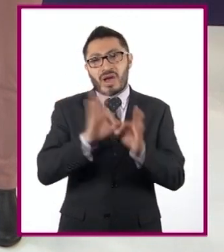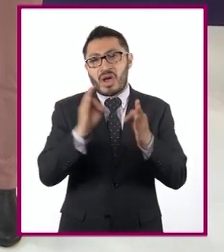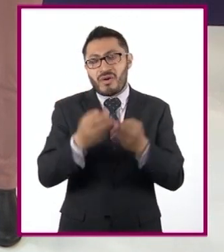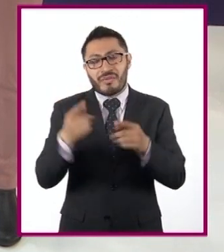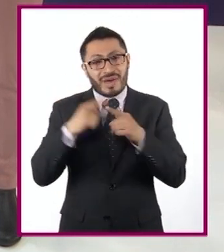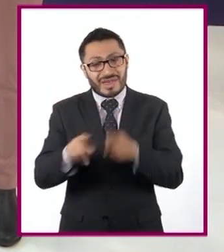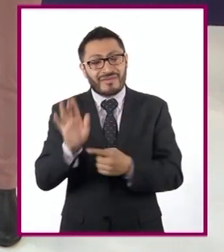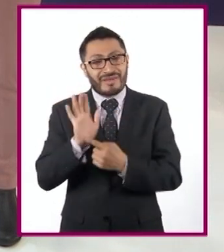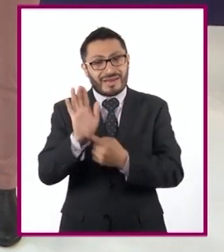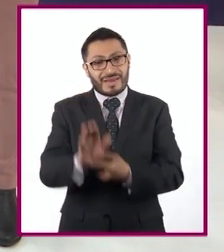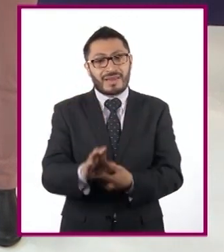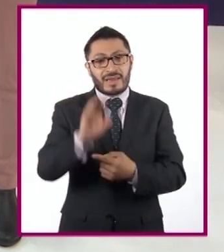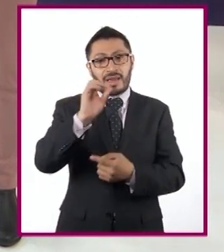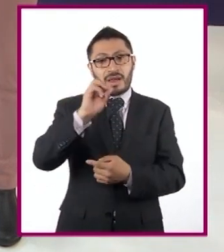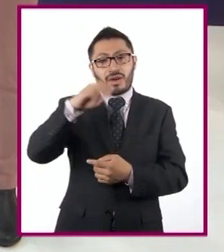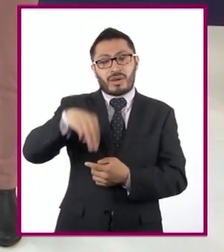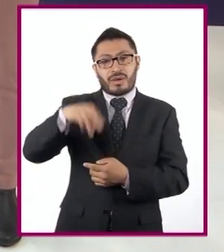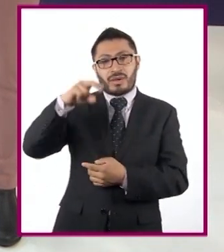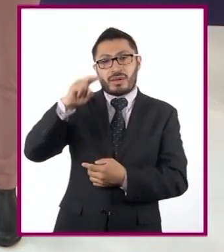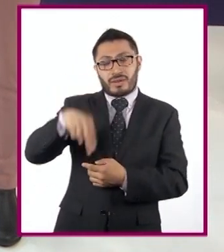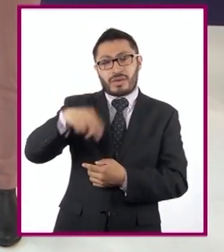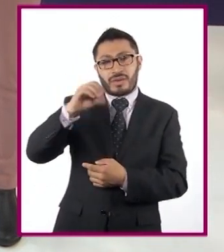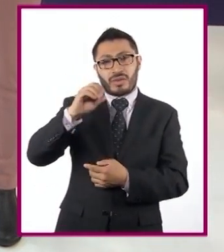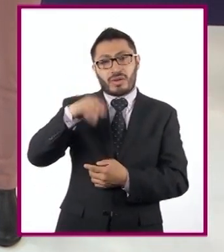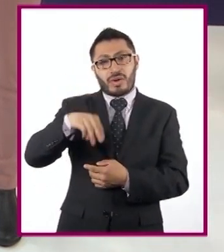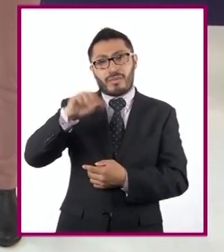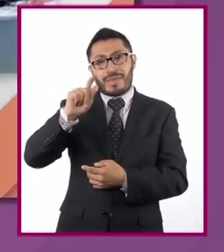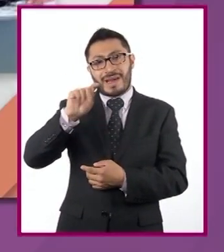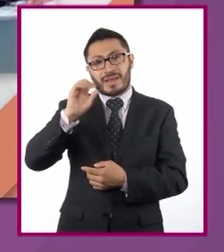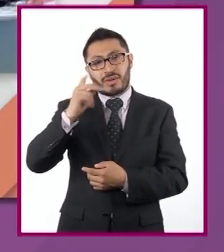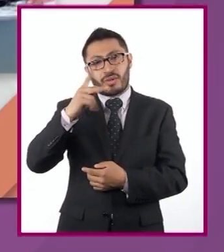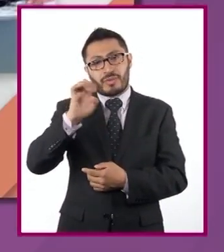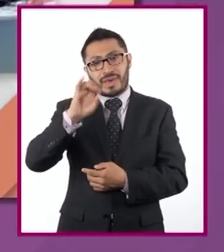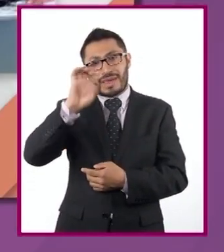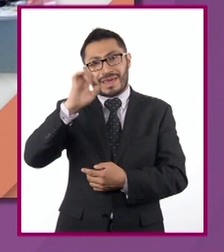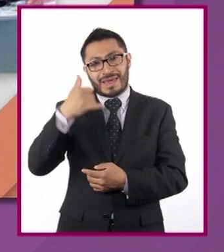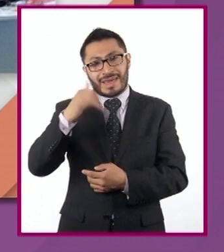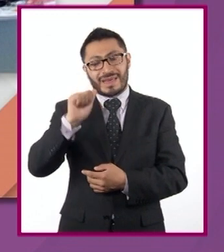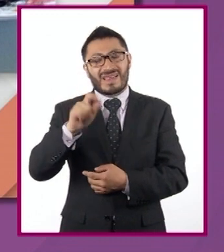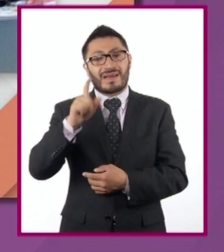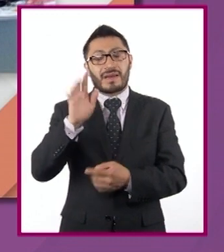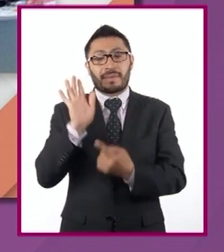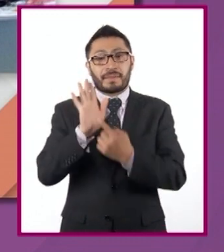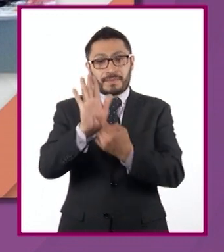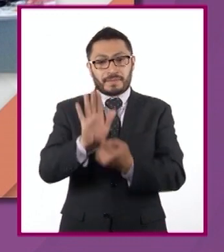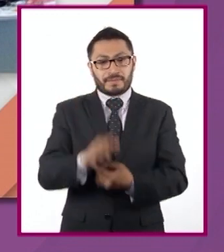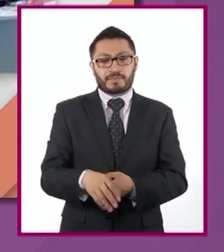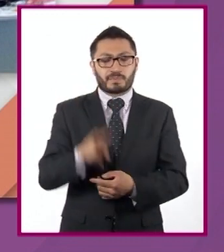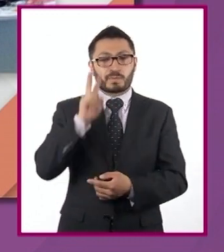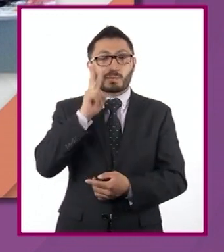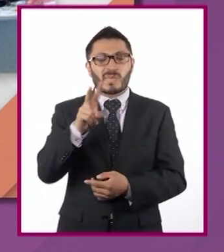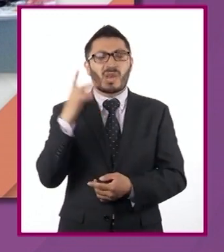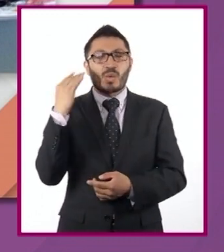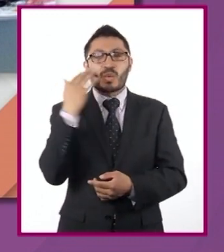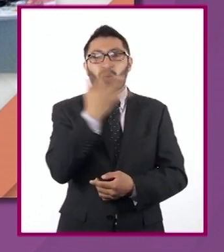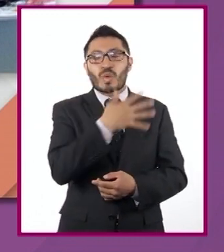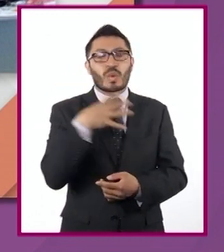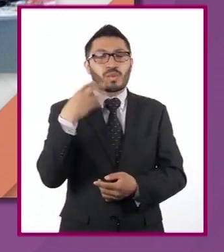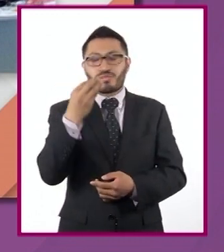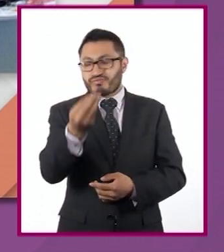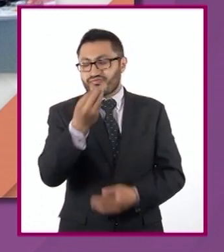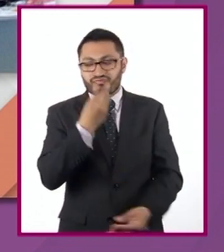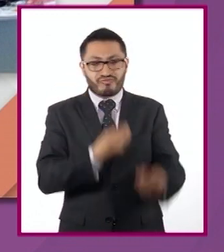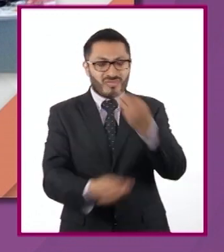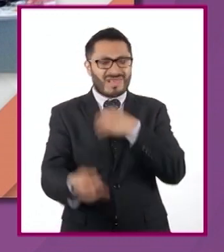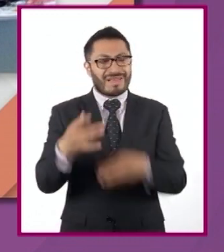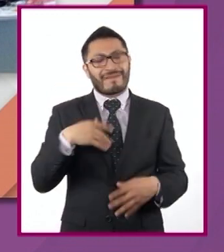retórica denominada onomatopeya, utilizada en una imagen. Se ve deliciosa esa comida. Ay,